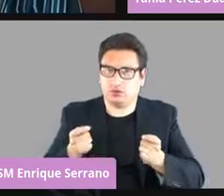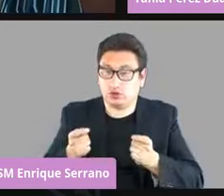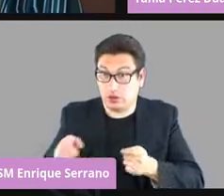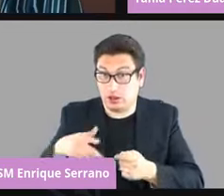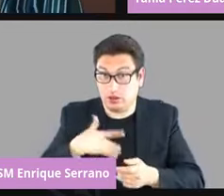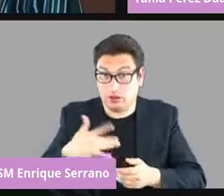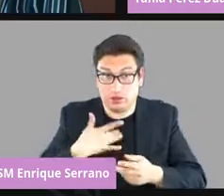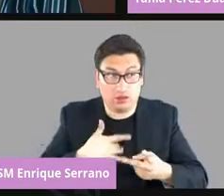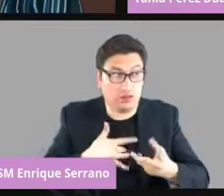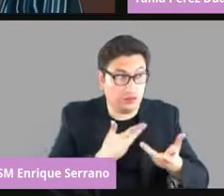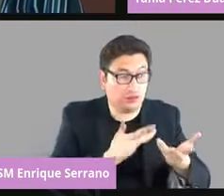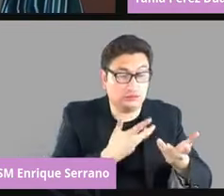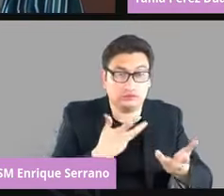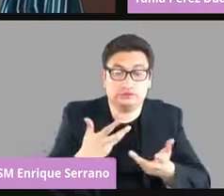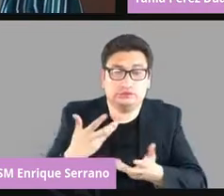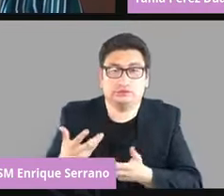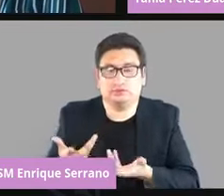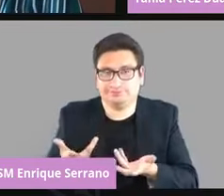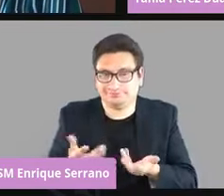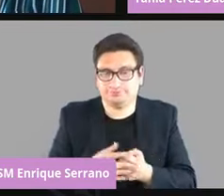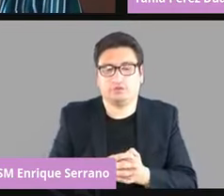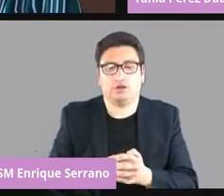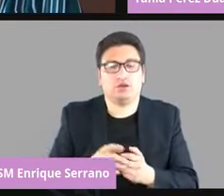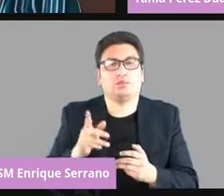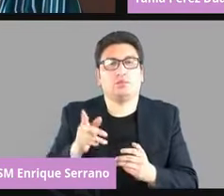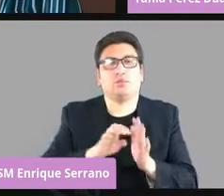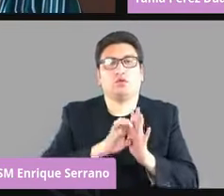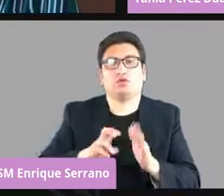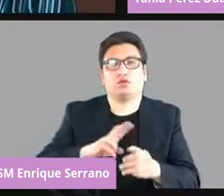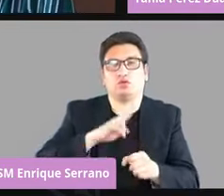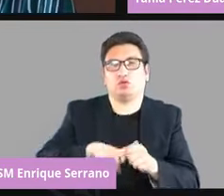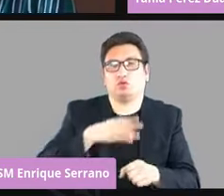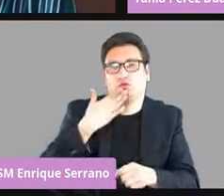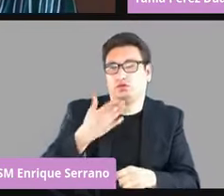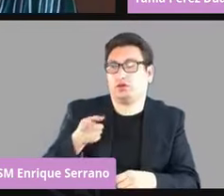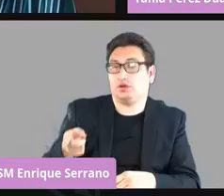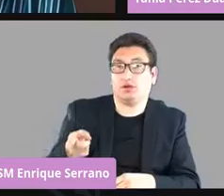compulsionando? Si normalmente vemos que ya